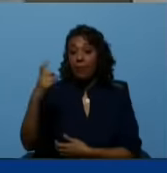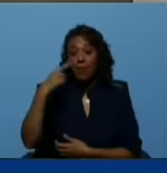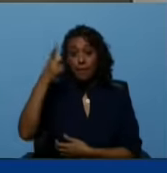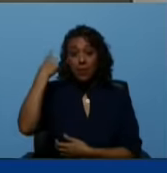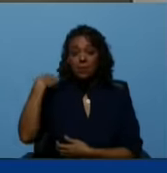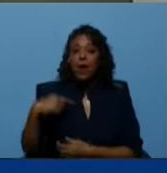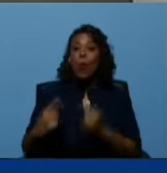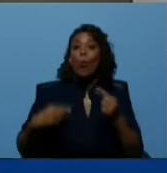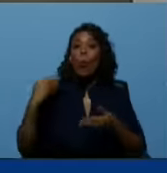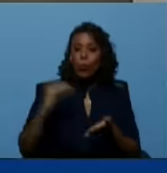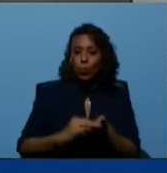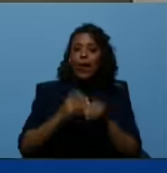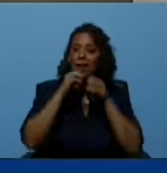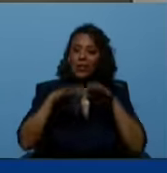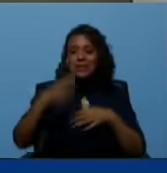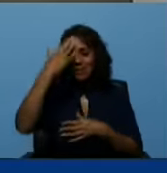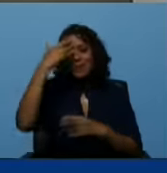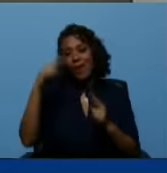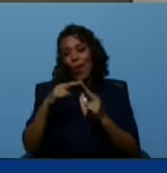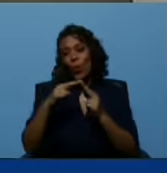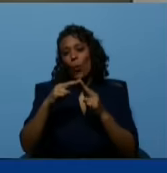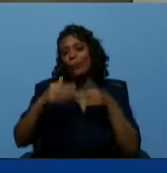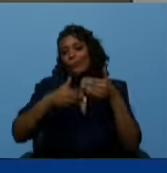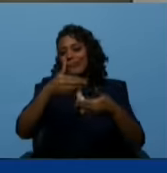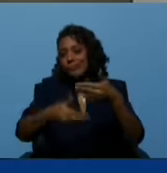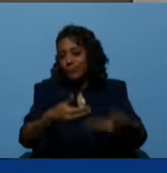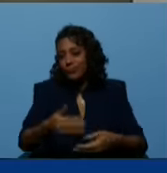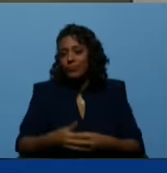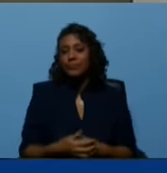y después ustedes conocen la historia.